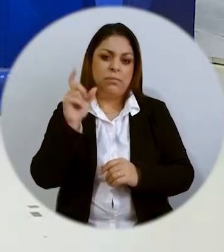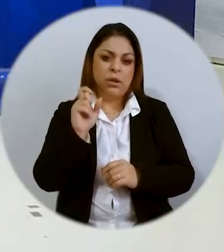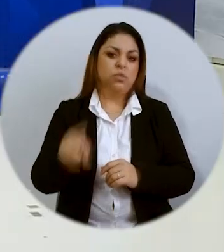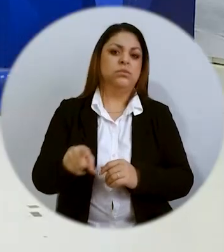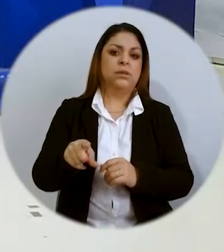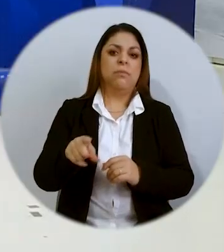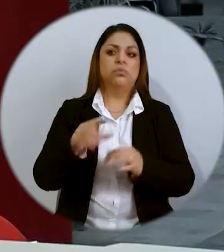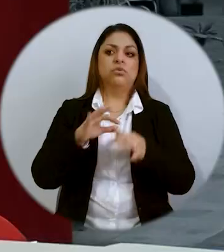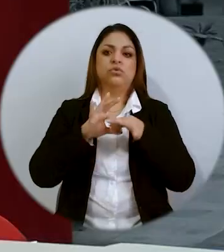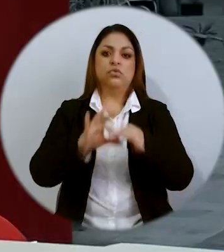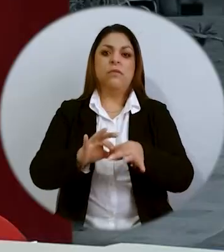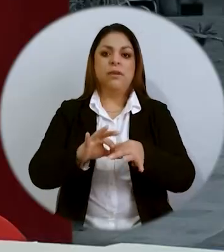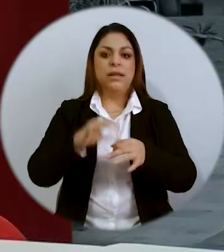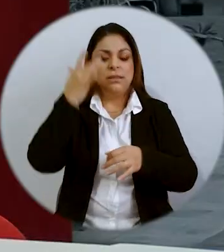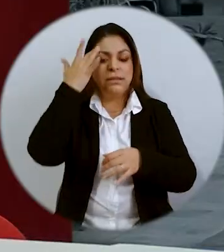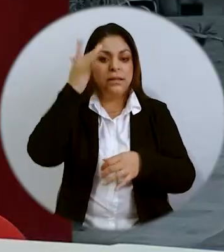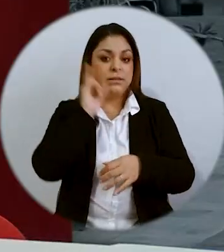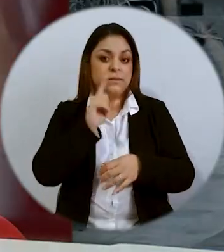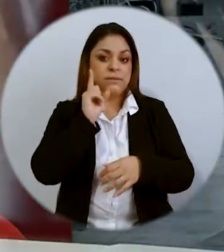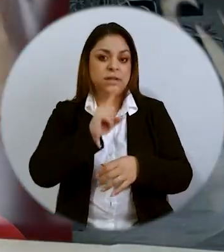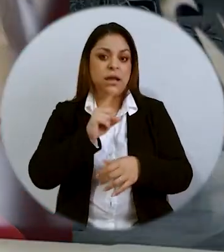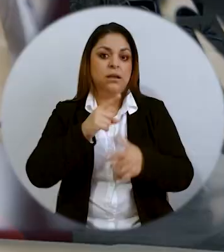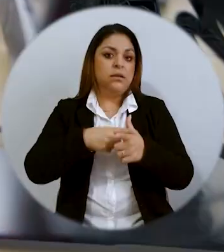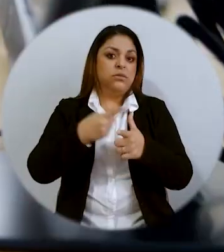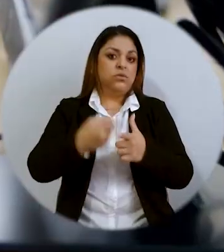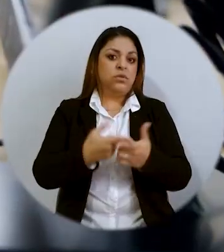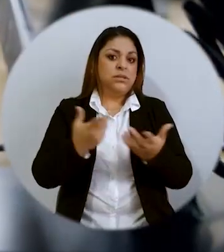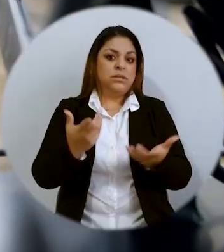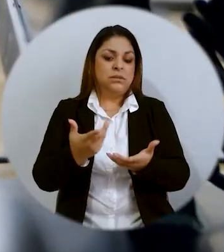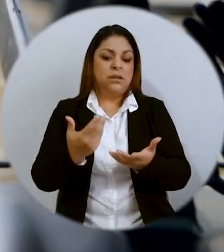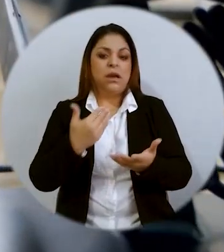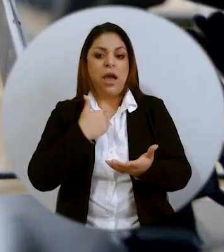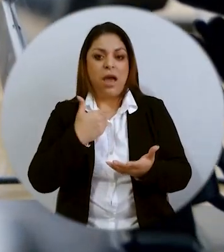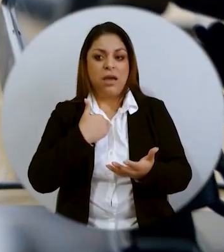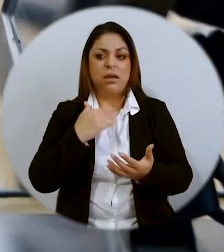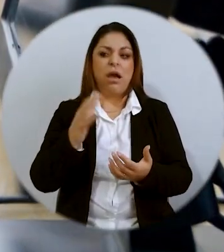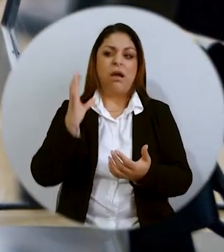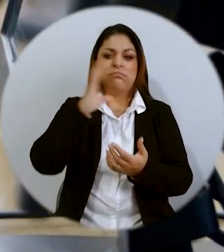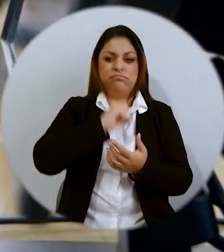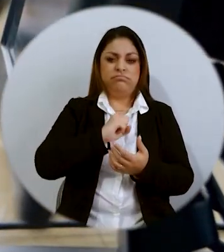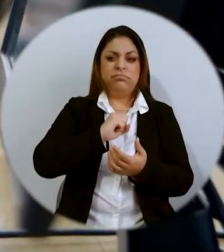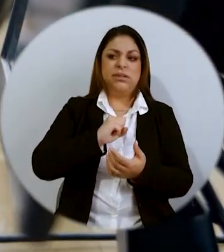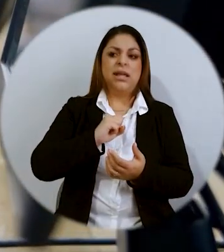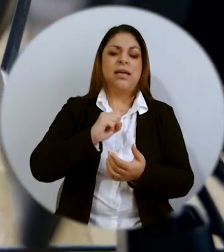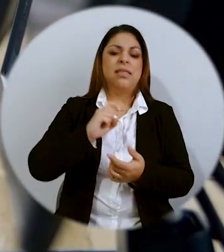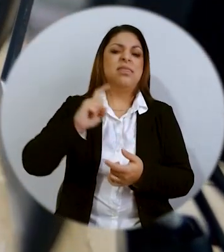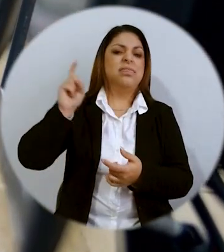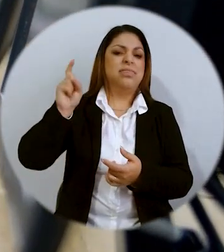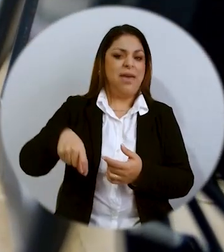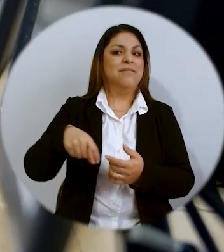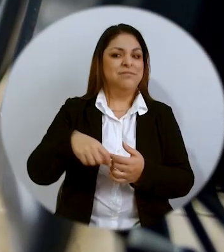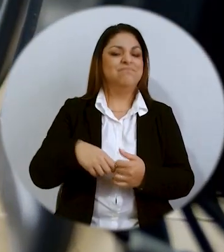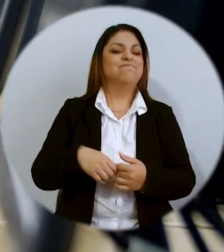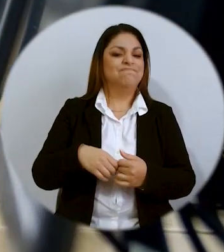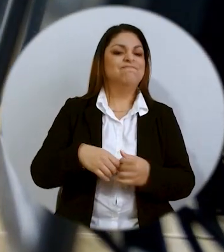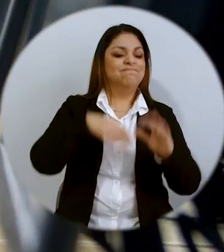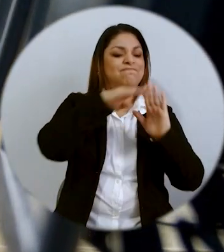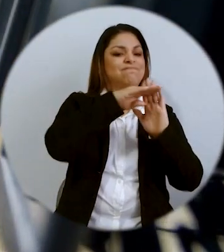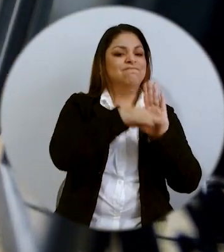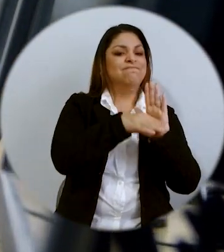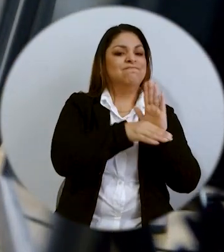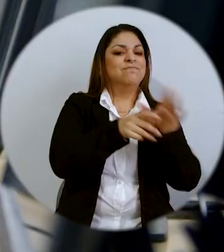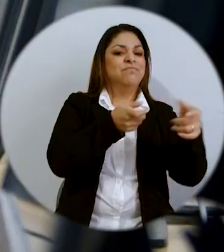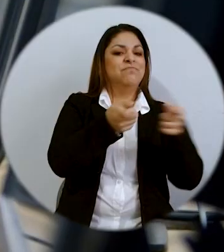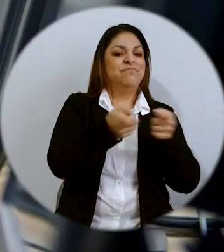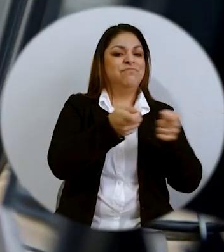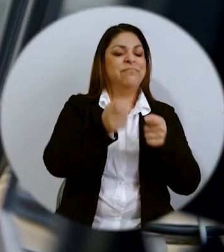lo preguntamos con relación a la inteligencia artificial, entonces hay esa percepción de que sí se debe